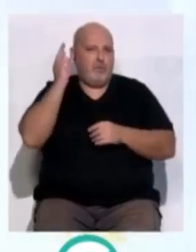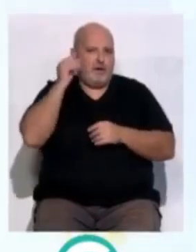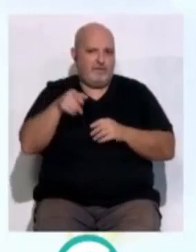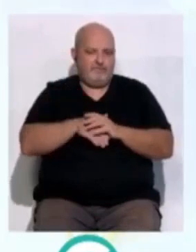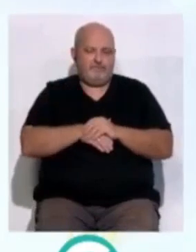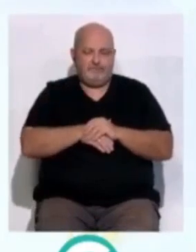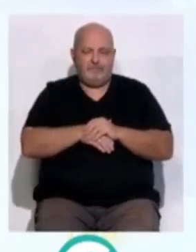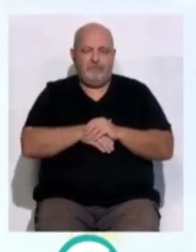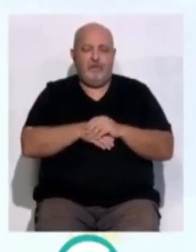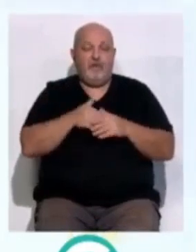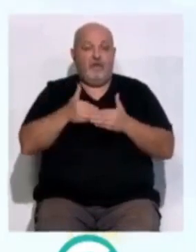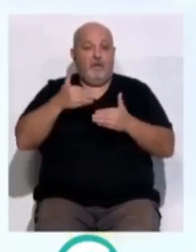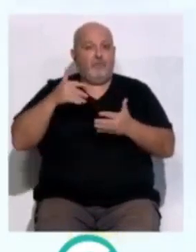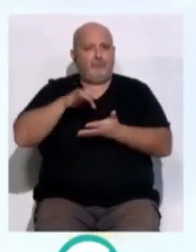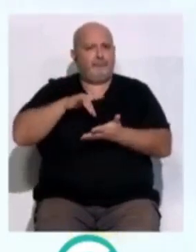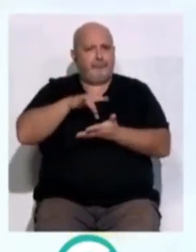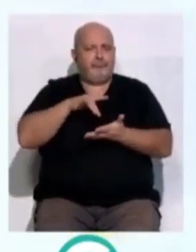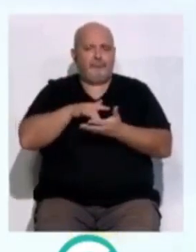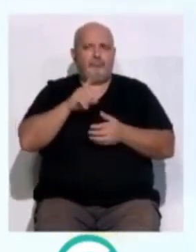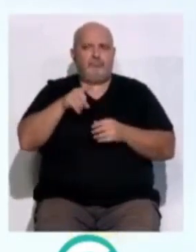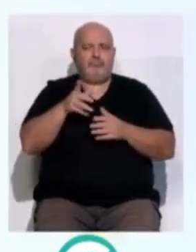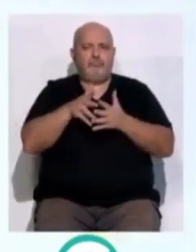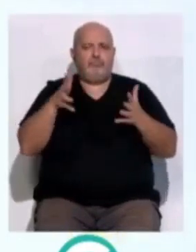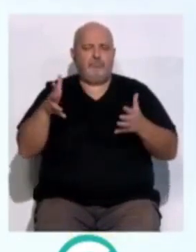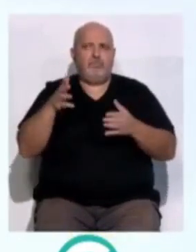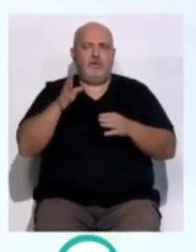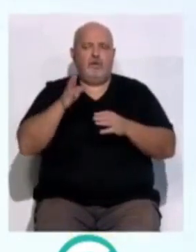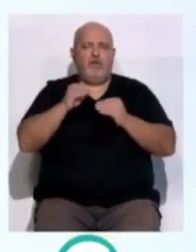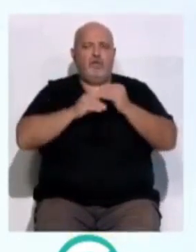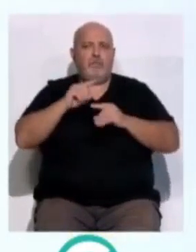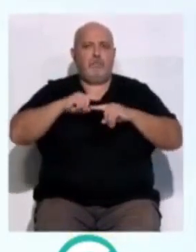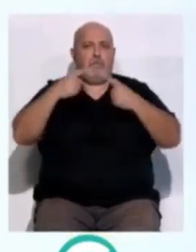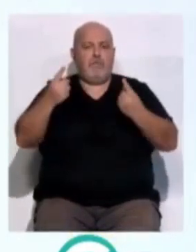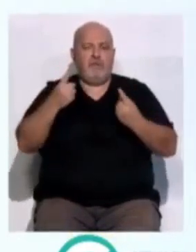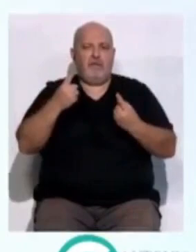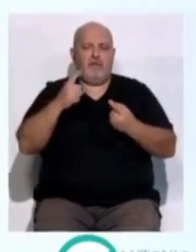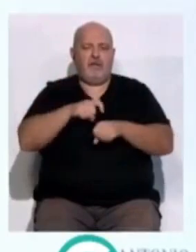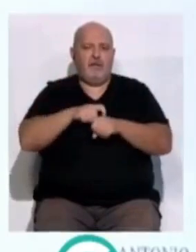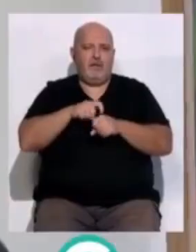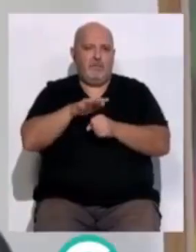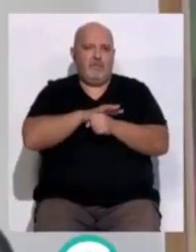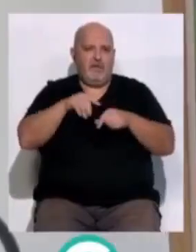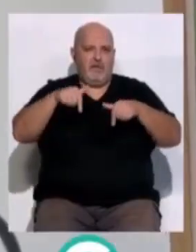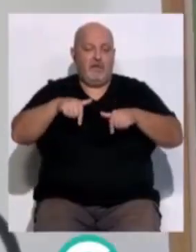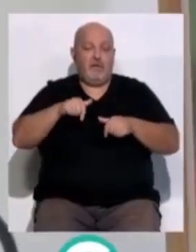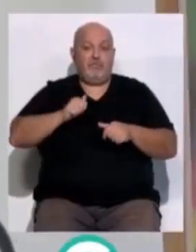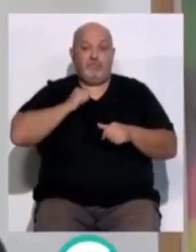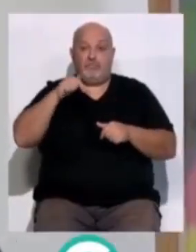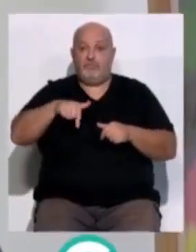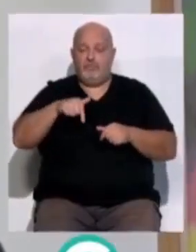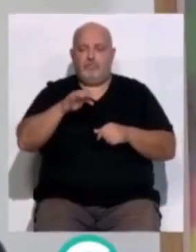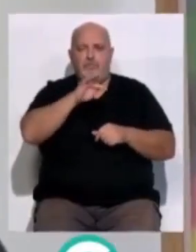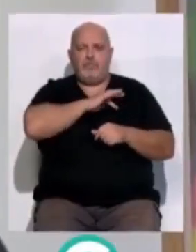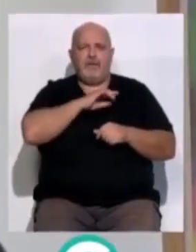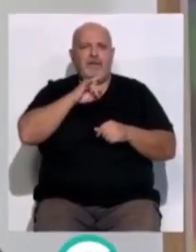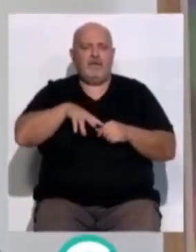mujeres. Las anteriores ediciones, esta cita amplía sus fronteras y se celebra por primera vez con carácter provincial. En esta ocasión, los premios